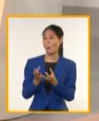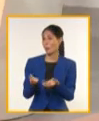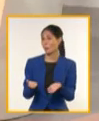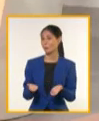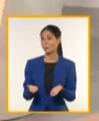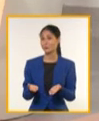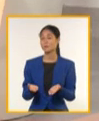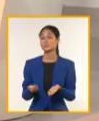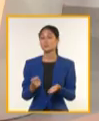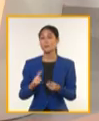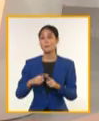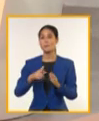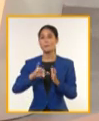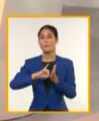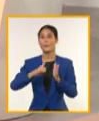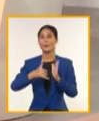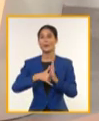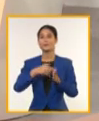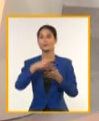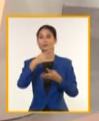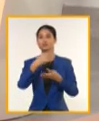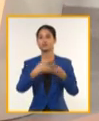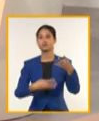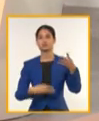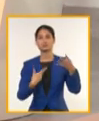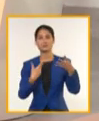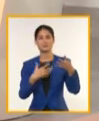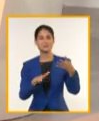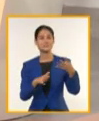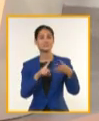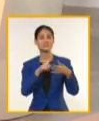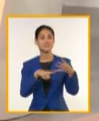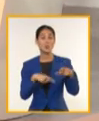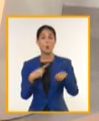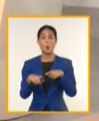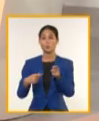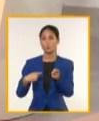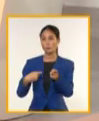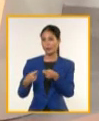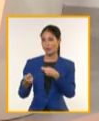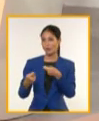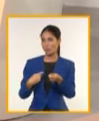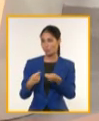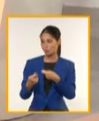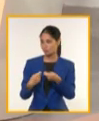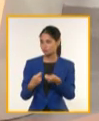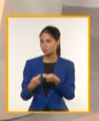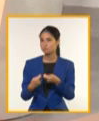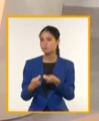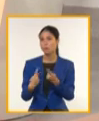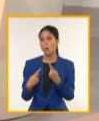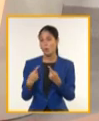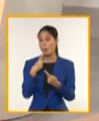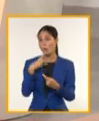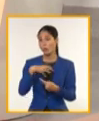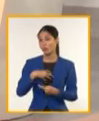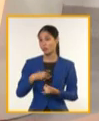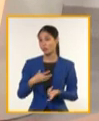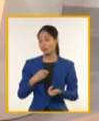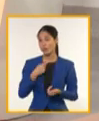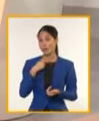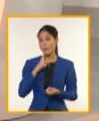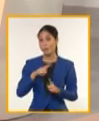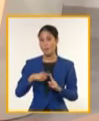estos proyectos y de negocios, que son negocios, una voluntad también de ayudar a Cuba en un